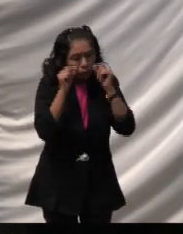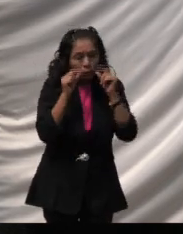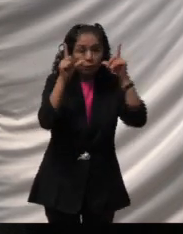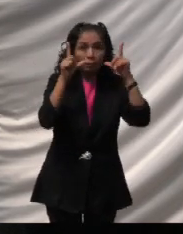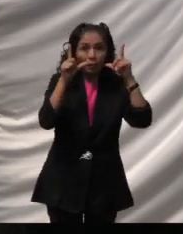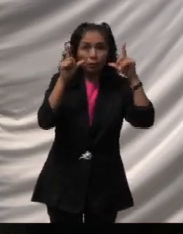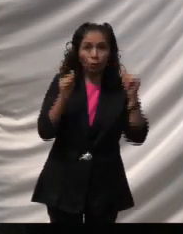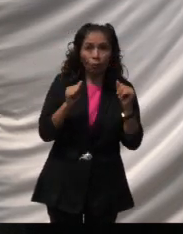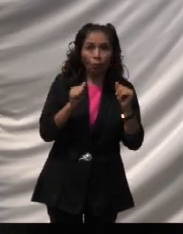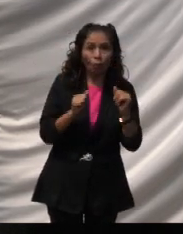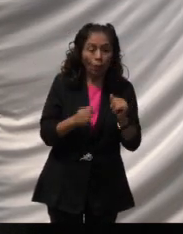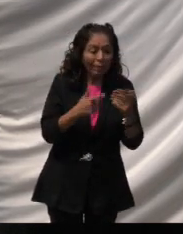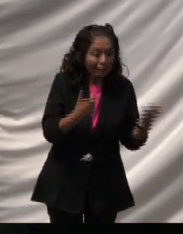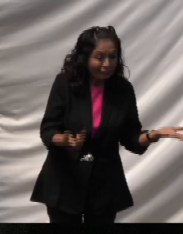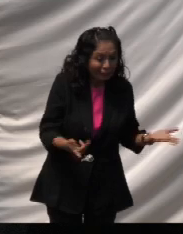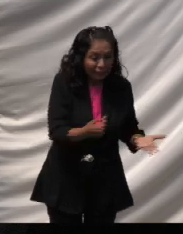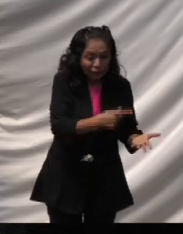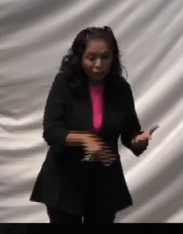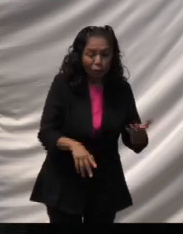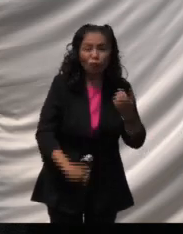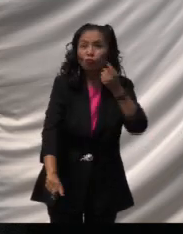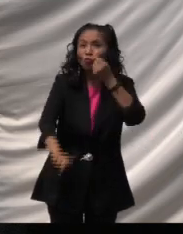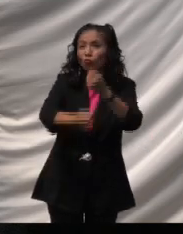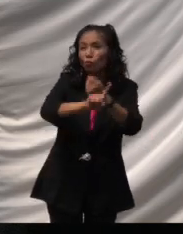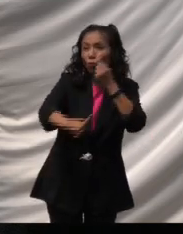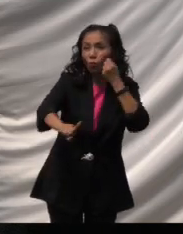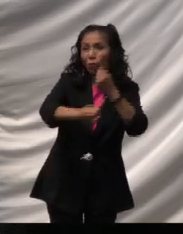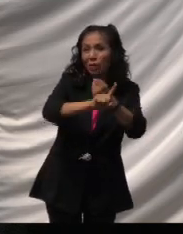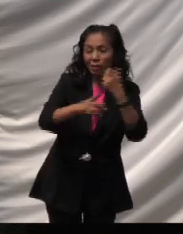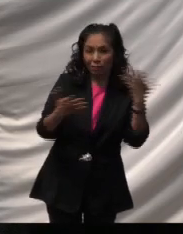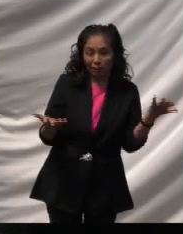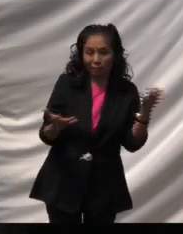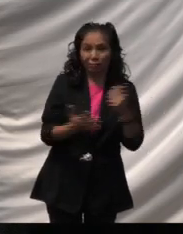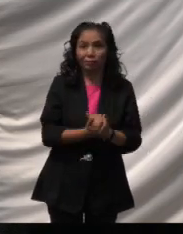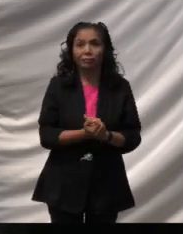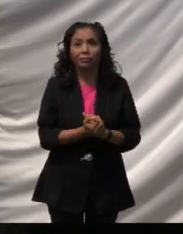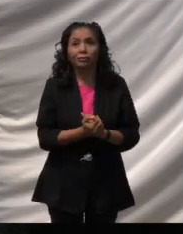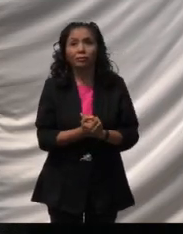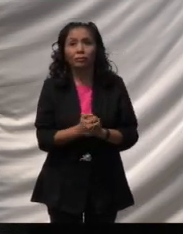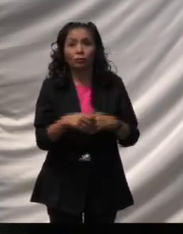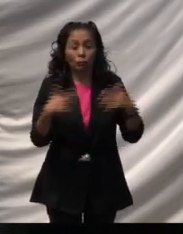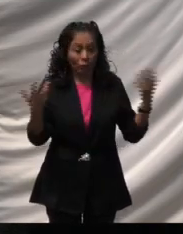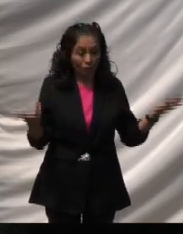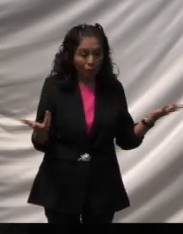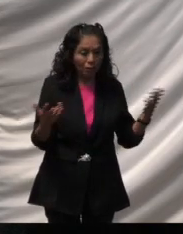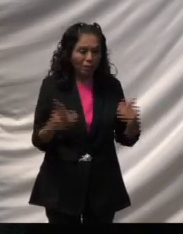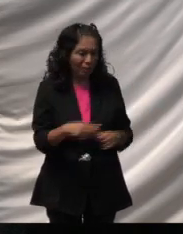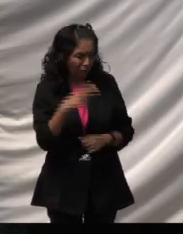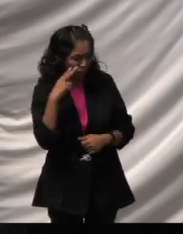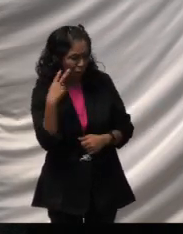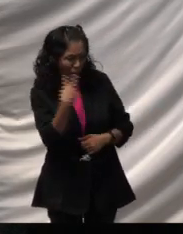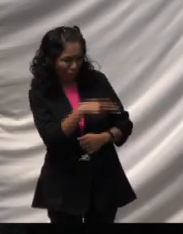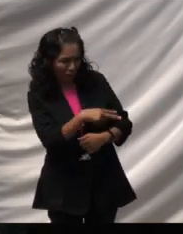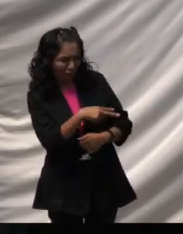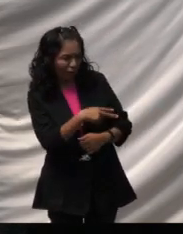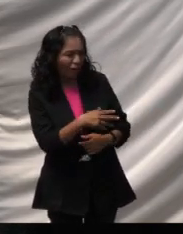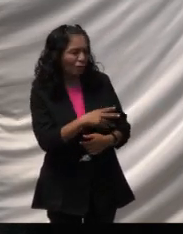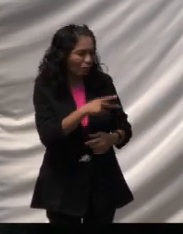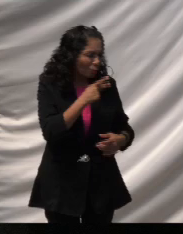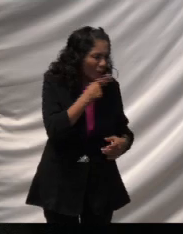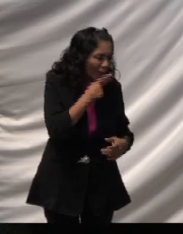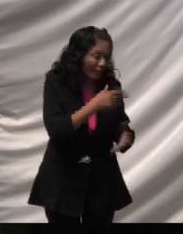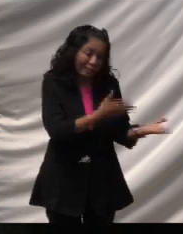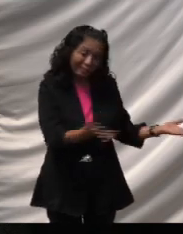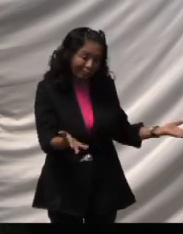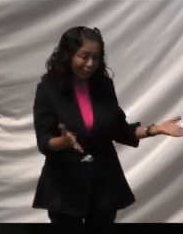que se había metido en un problema con un compañero, cuando de repente sus padres le dijeron cansados: «De ahora en adelante,